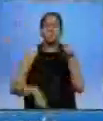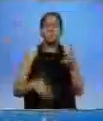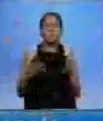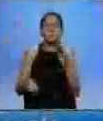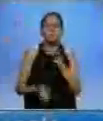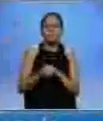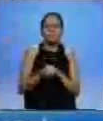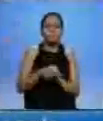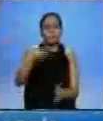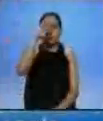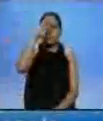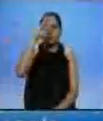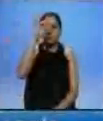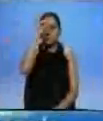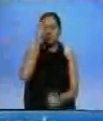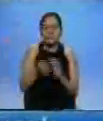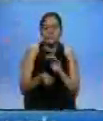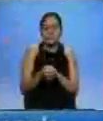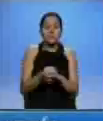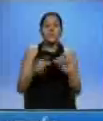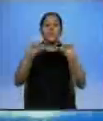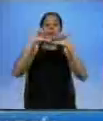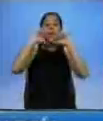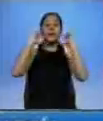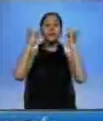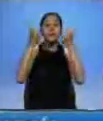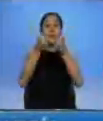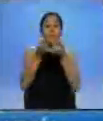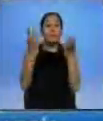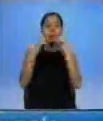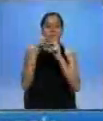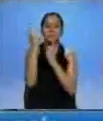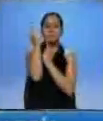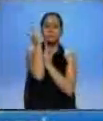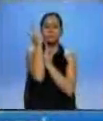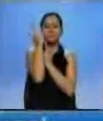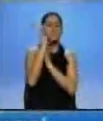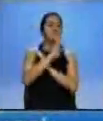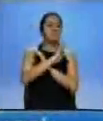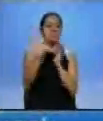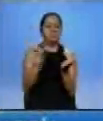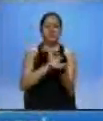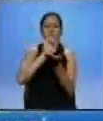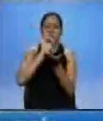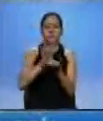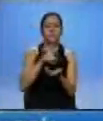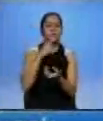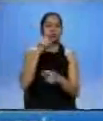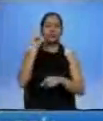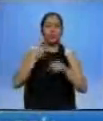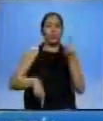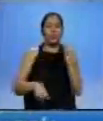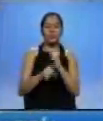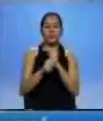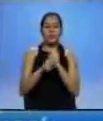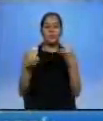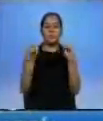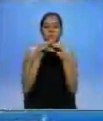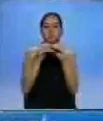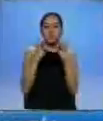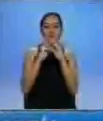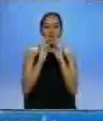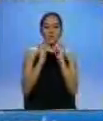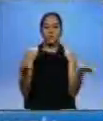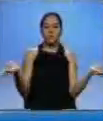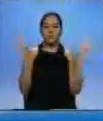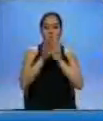refugia. En la asamblea, los miembros de la escolta también se sublevan e impiden el funcionamiento del legislativo.